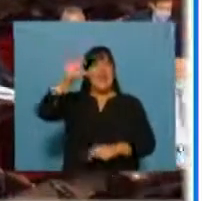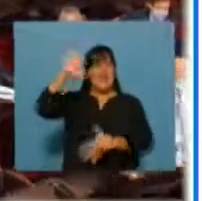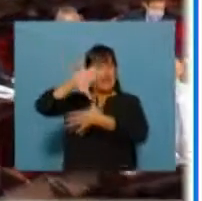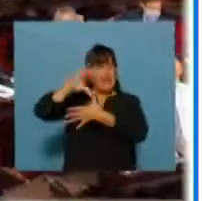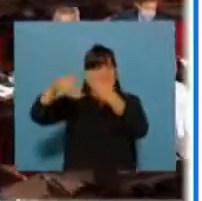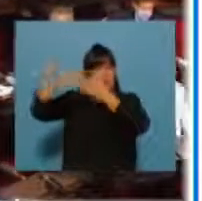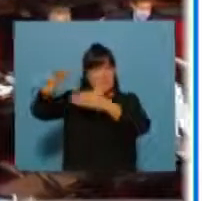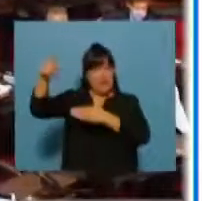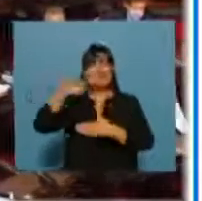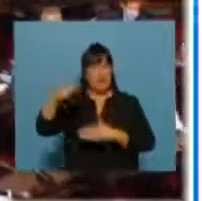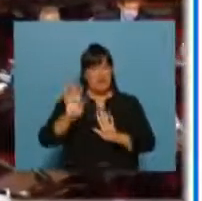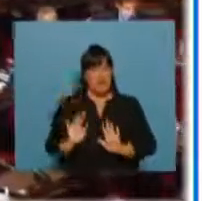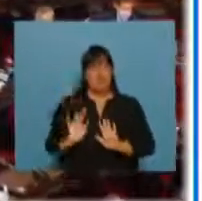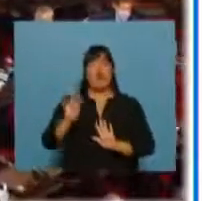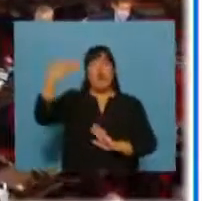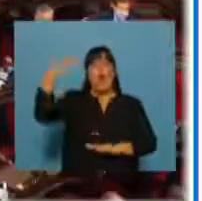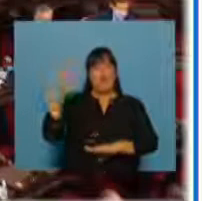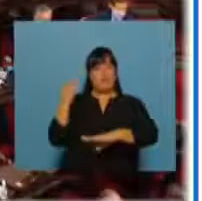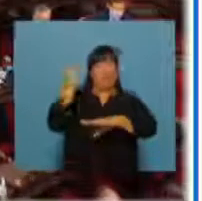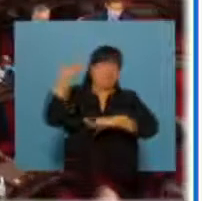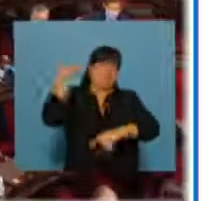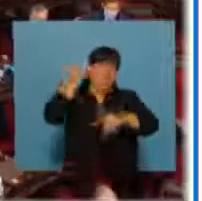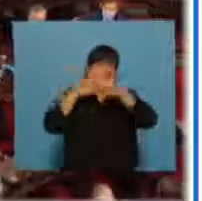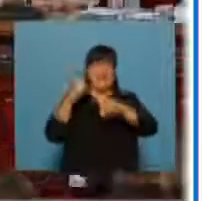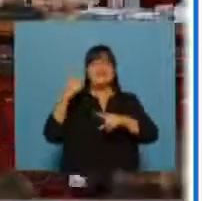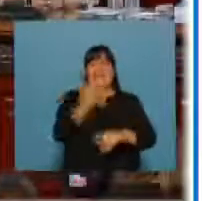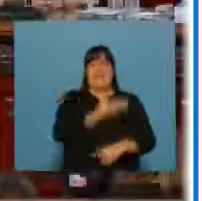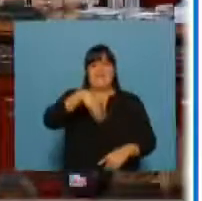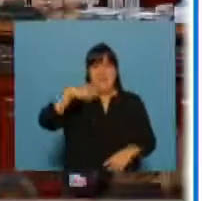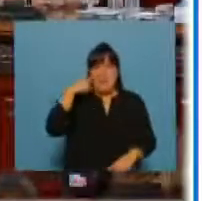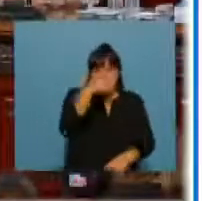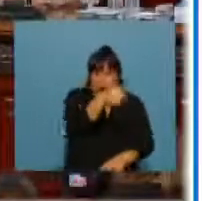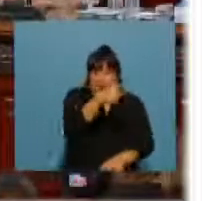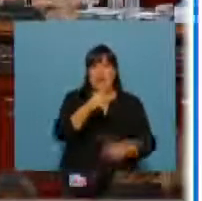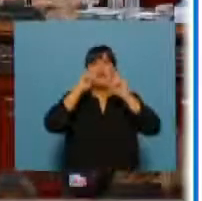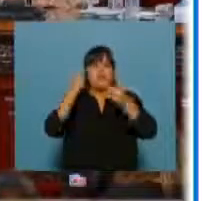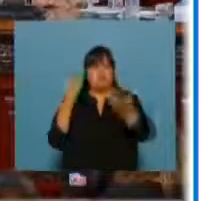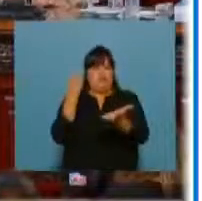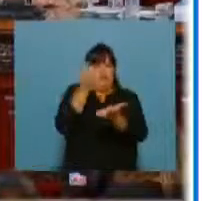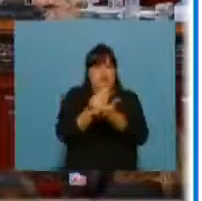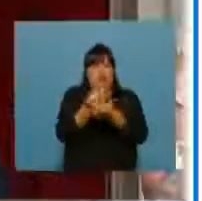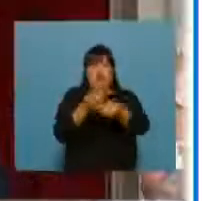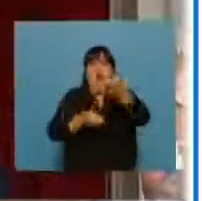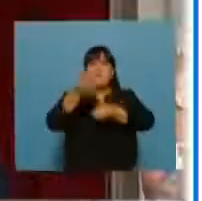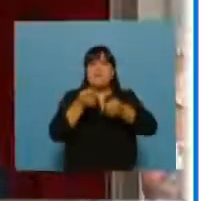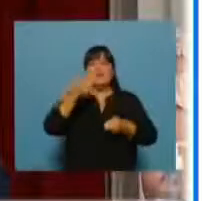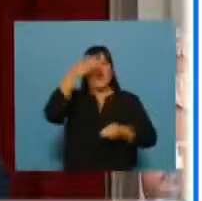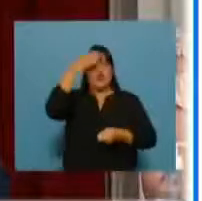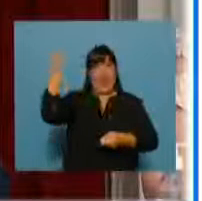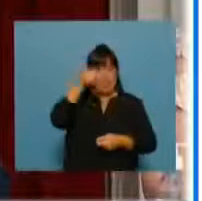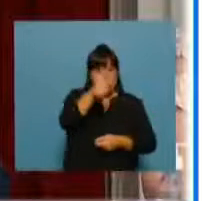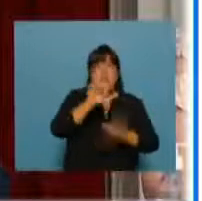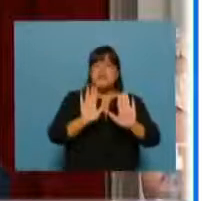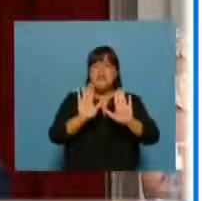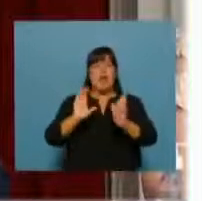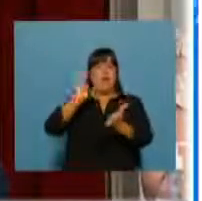lo que volvió a hacer hincapié en una respuesta con sus actos todos los de mi conocemos su relación cercana con fines